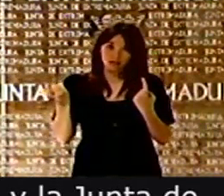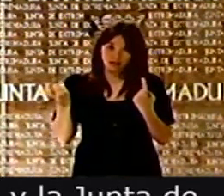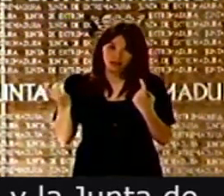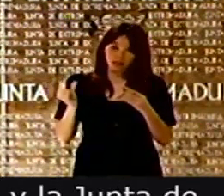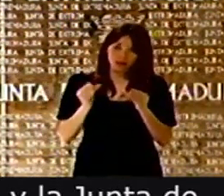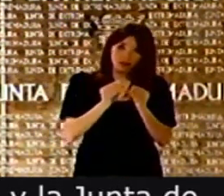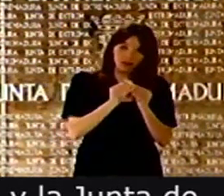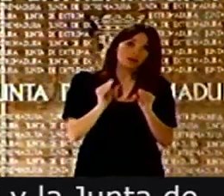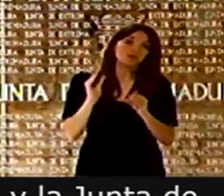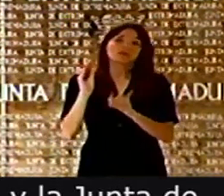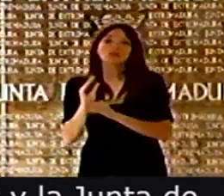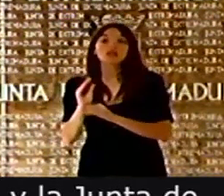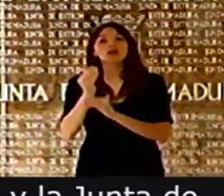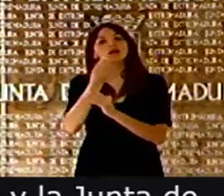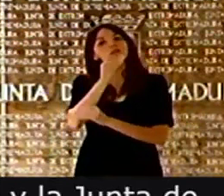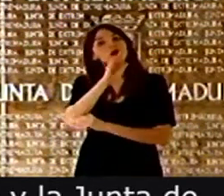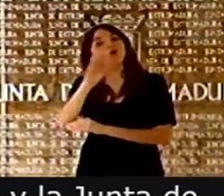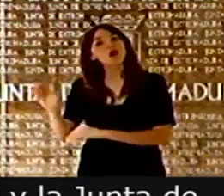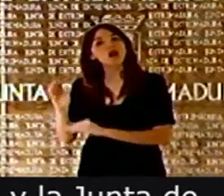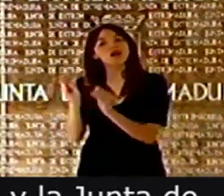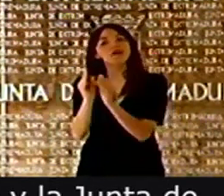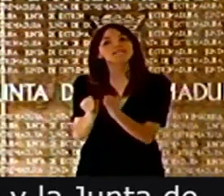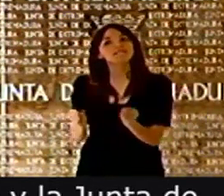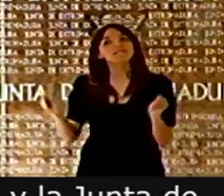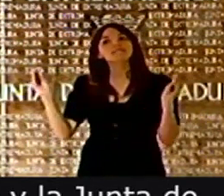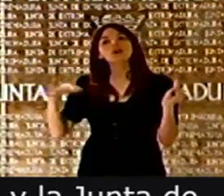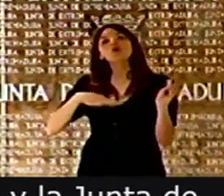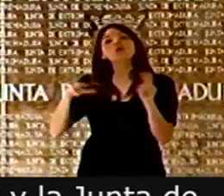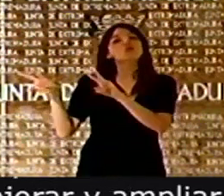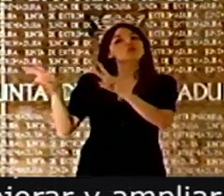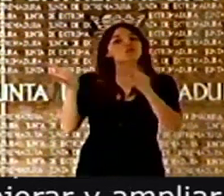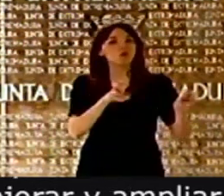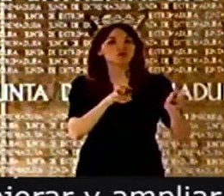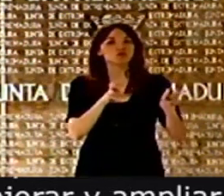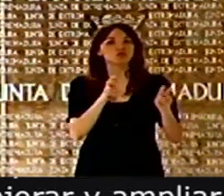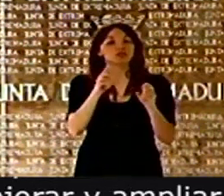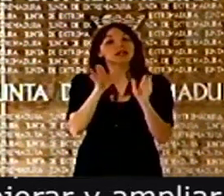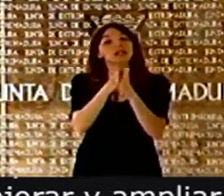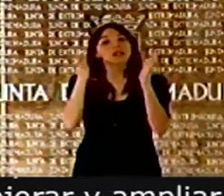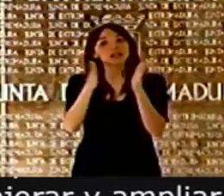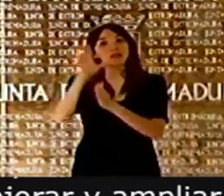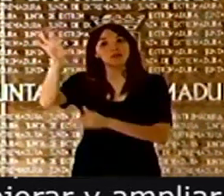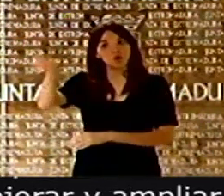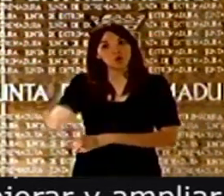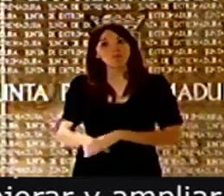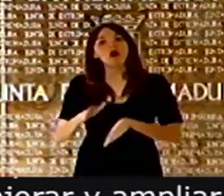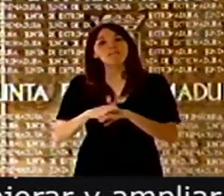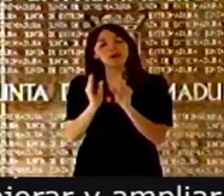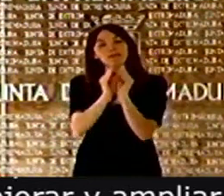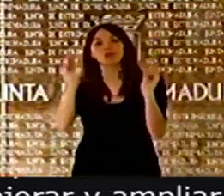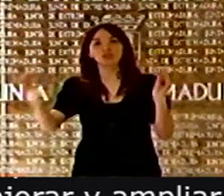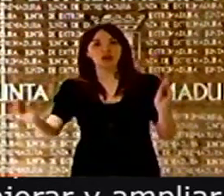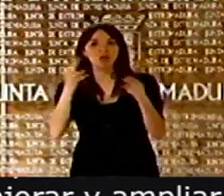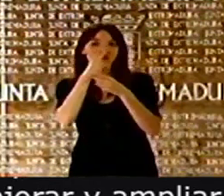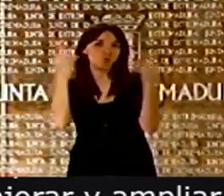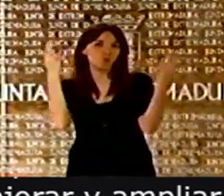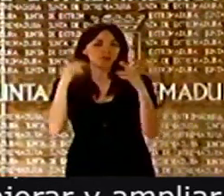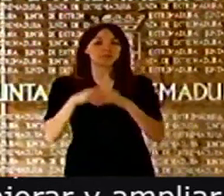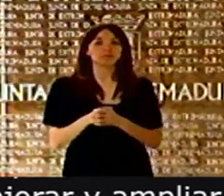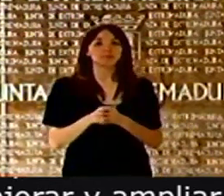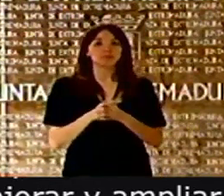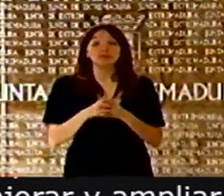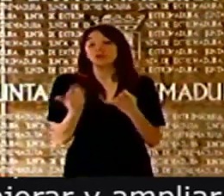reponer, mejorar y ampliar y adquirir nuevos fondos bibliográficos en las bibliotecas de Extremadura. Por tanto, nuevos fondos, como siempre